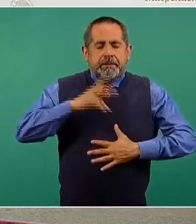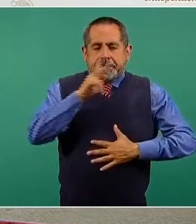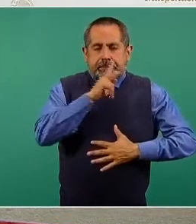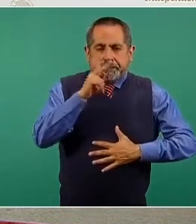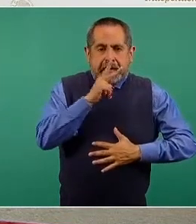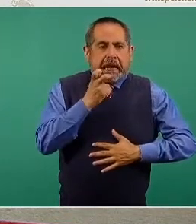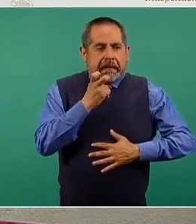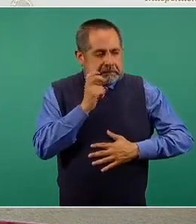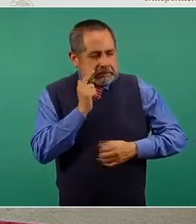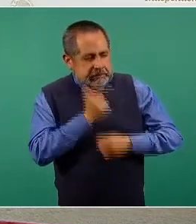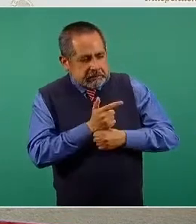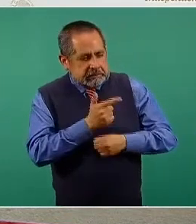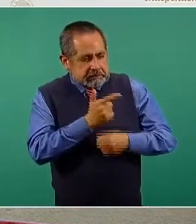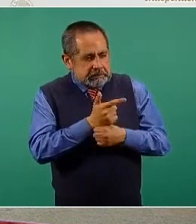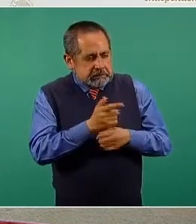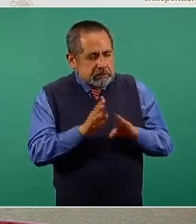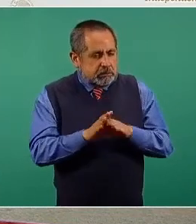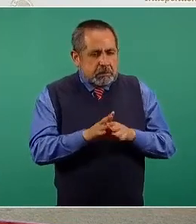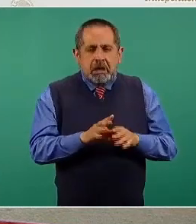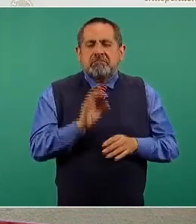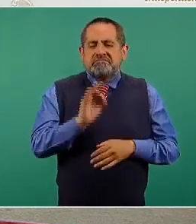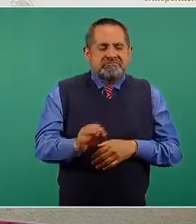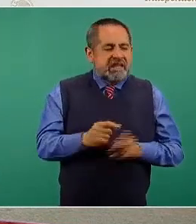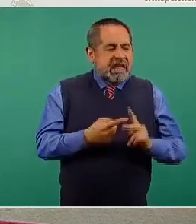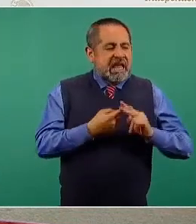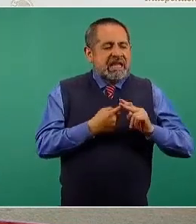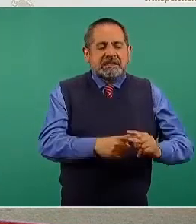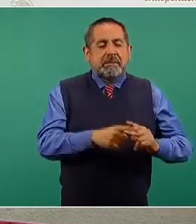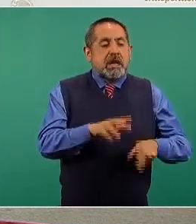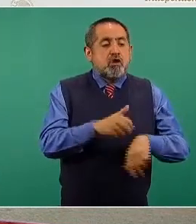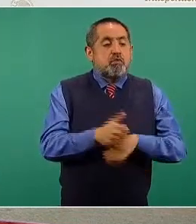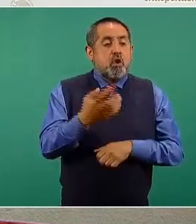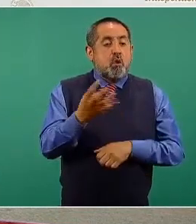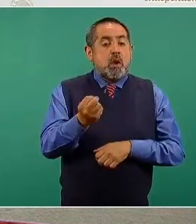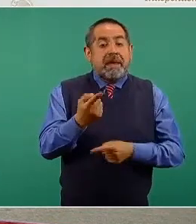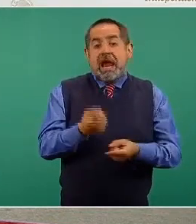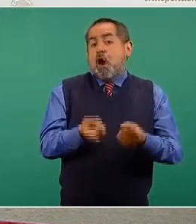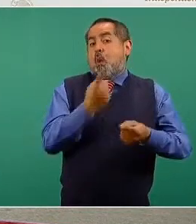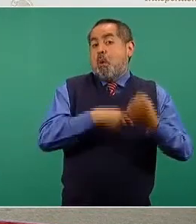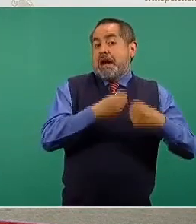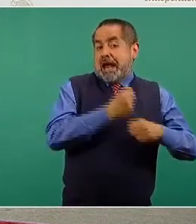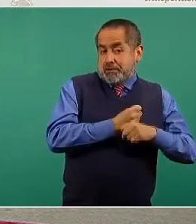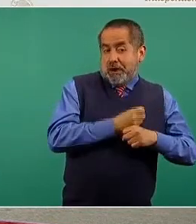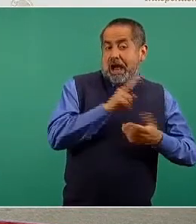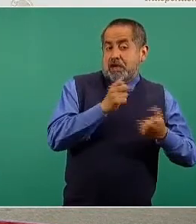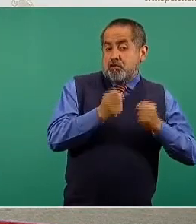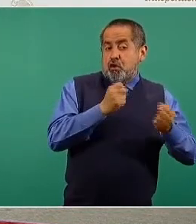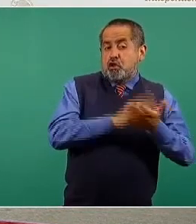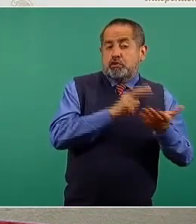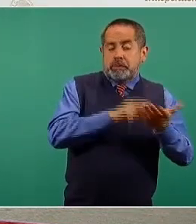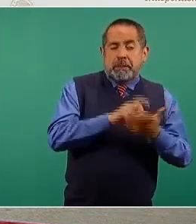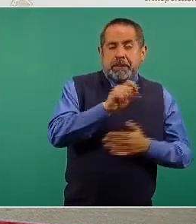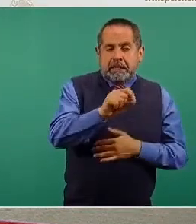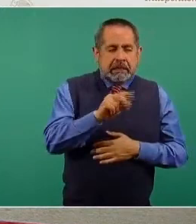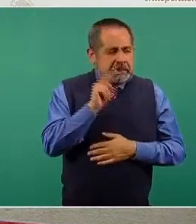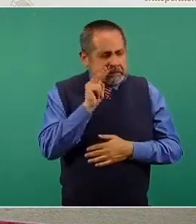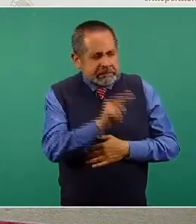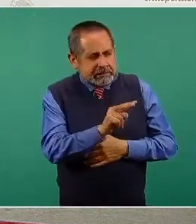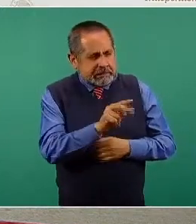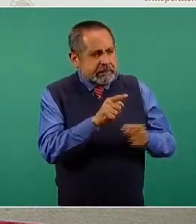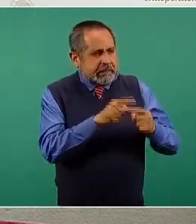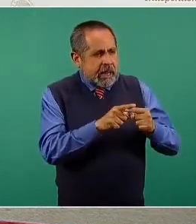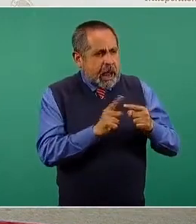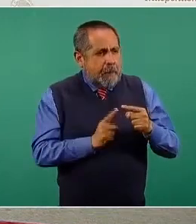nosotros podemos observar cómo fue que a partir de la semana epidemiológica 9 del año pasado, del año 2020, empezamos a sumar los